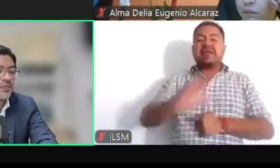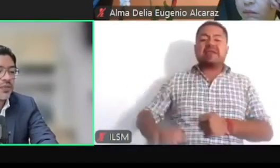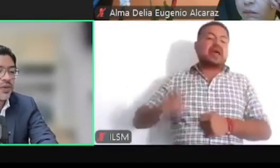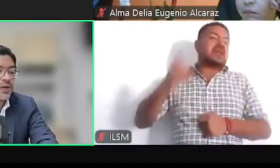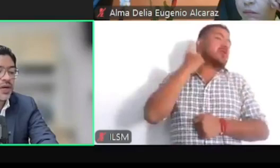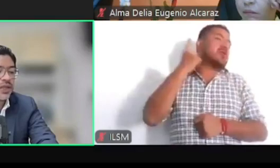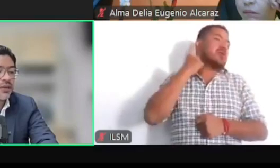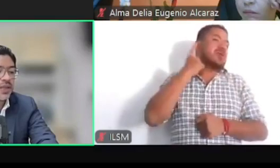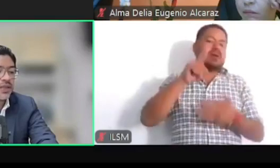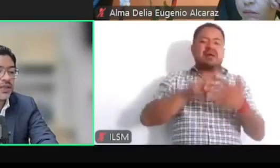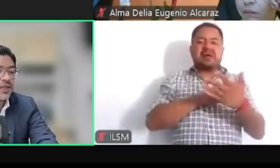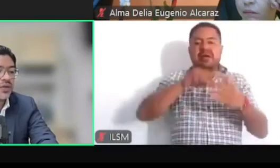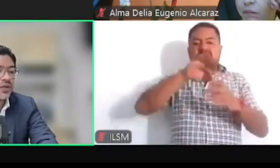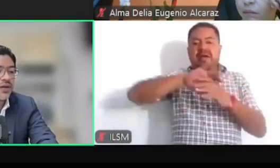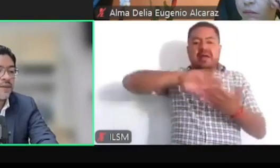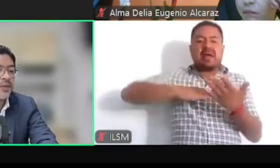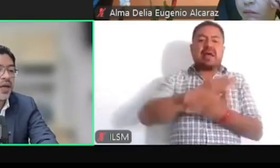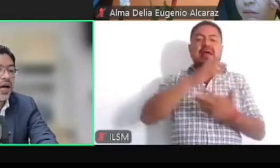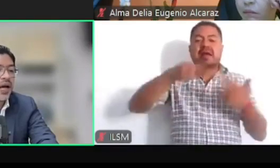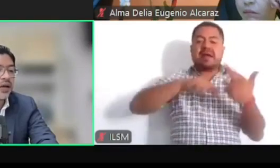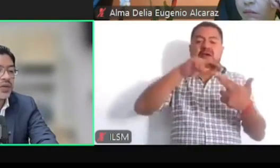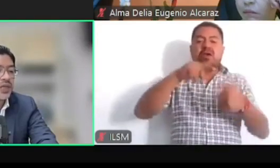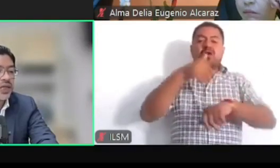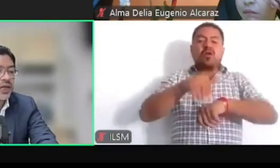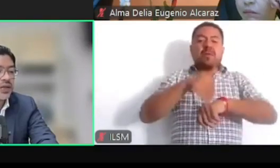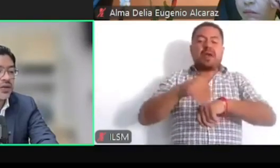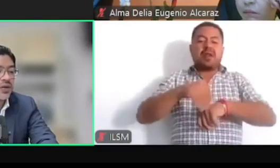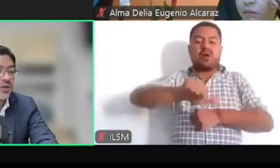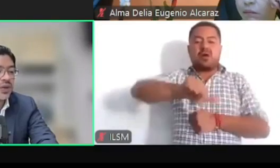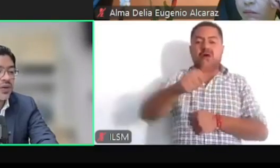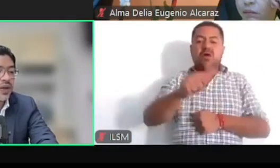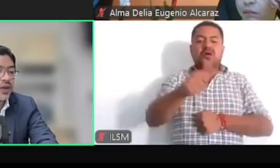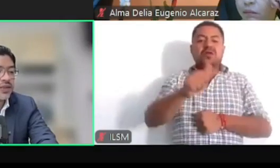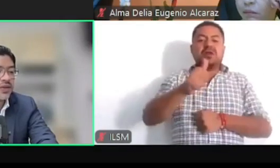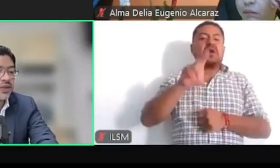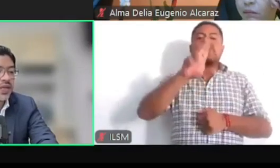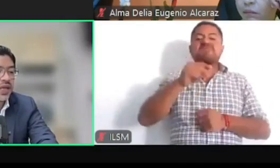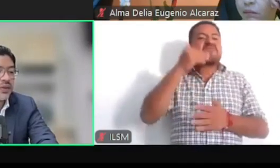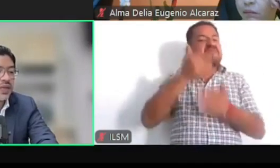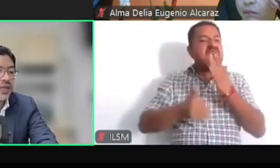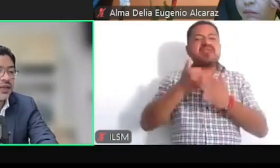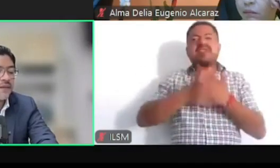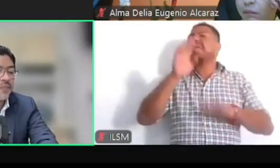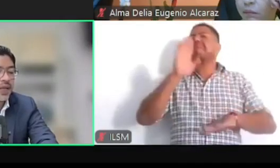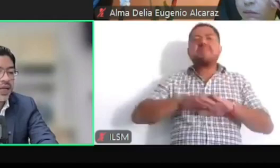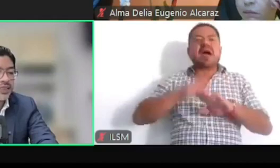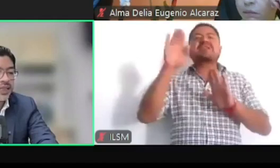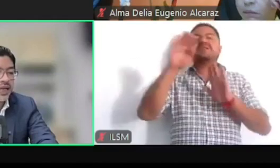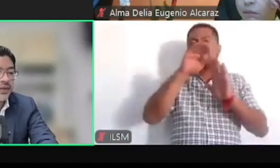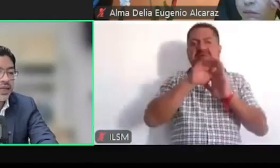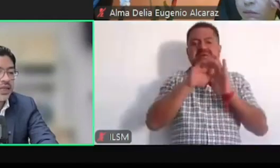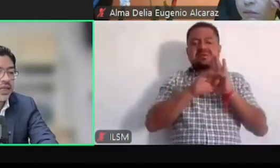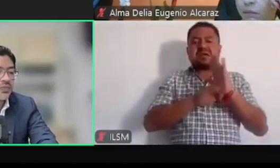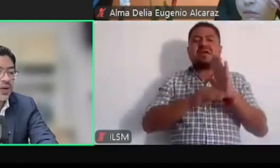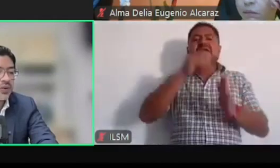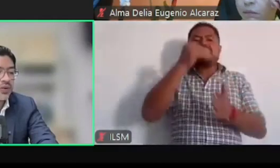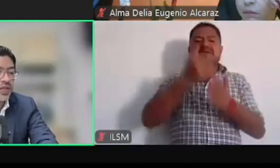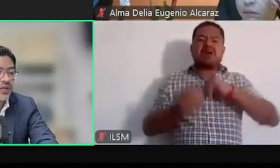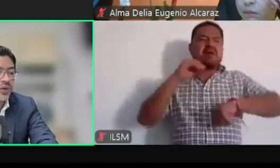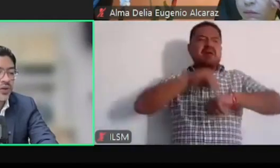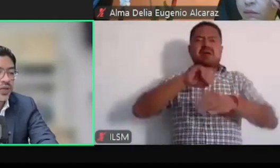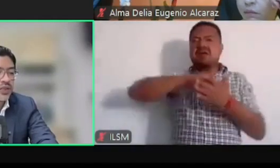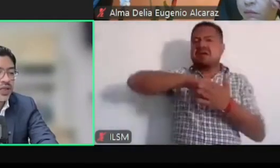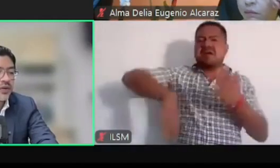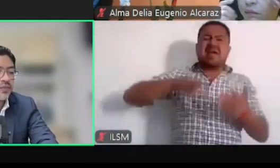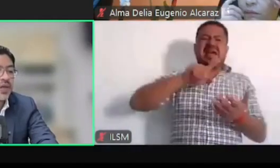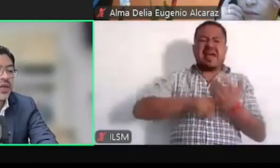el principio de mayoría relativa del distrito 11 al considerar que no reúne los requisitos de elegibilidad al estar habilitado por la auditoría